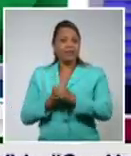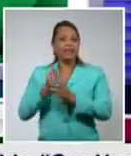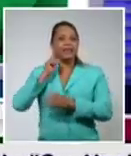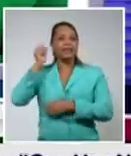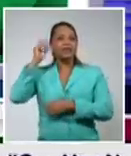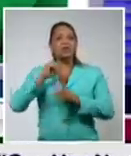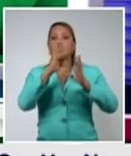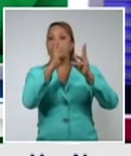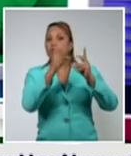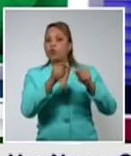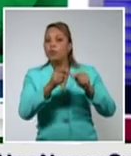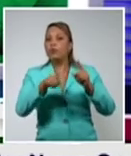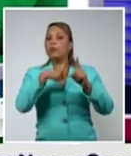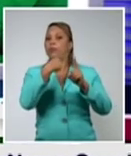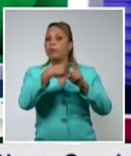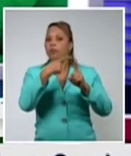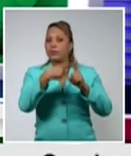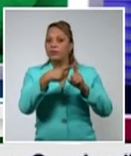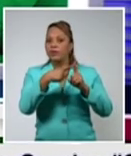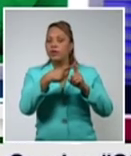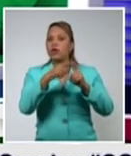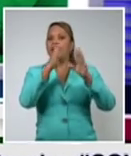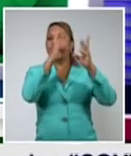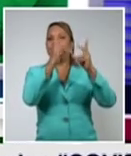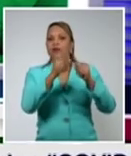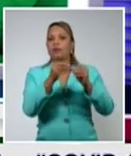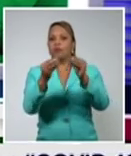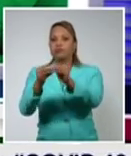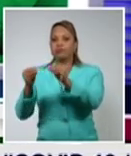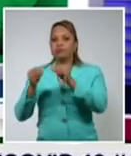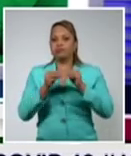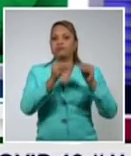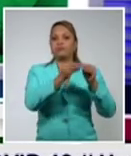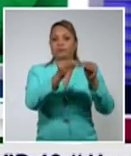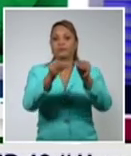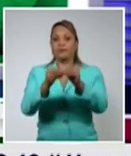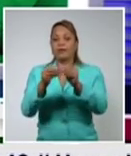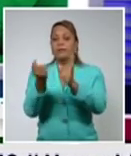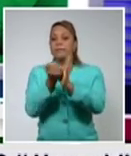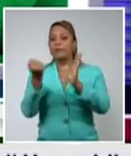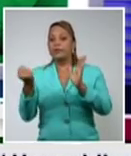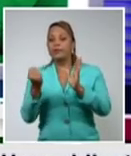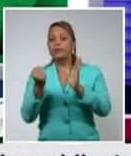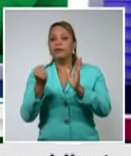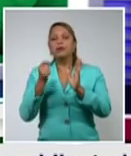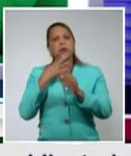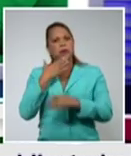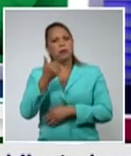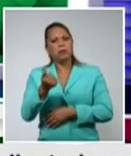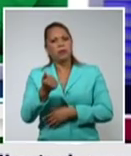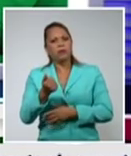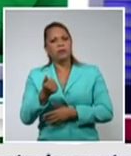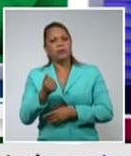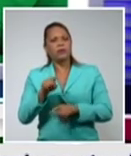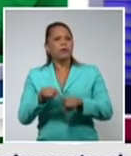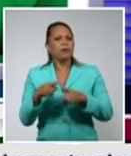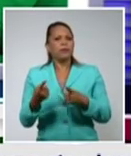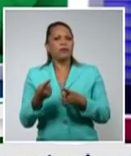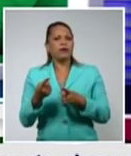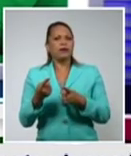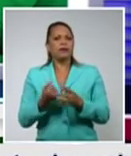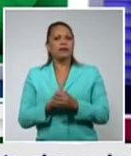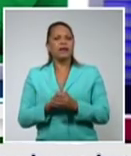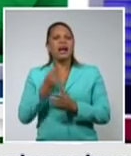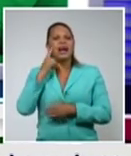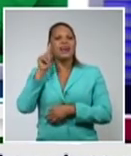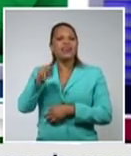de casos, el número de contactos que se diagnostican, lo cual es bueno, porque ahí es donde encontramos